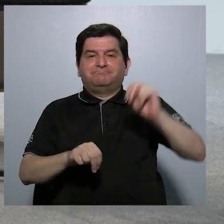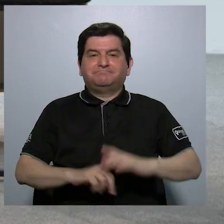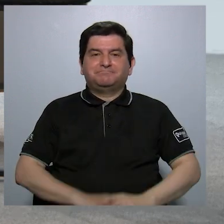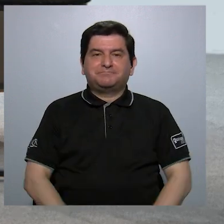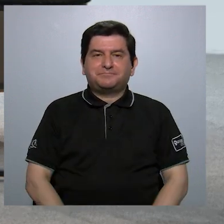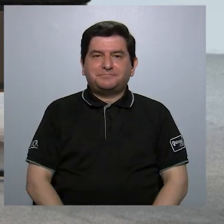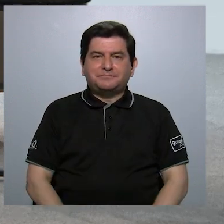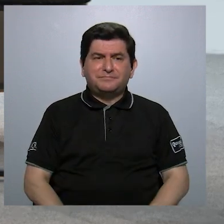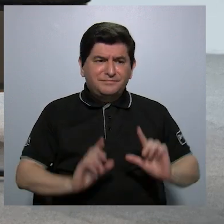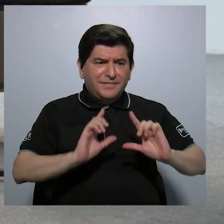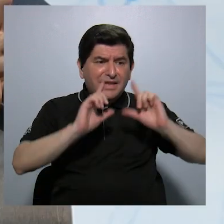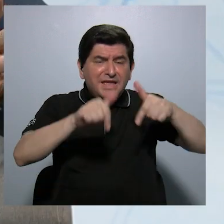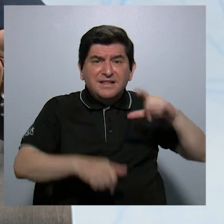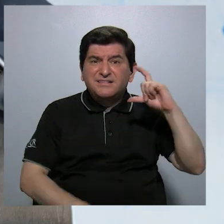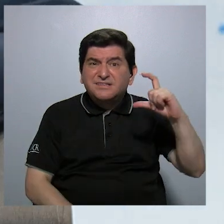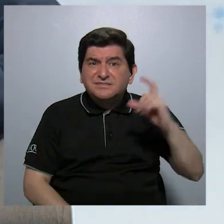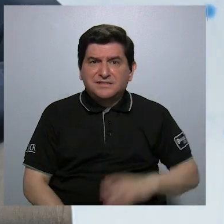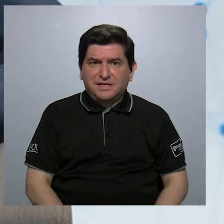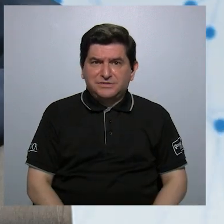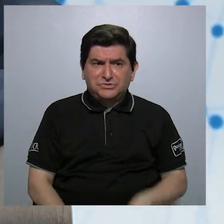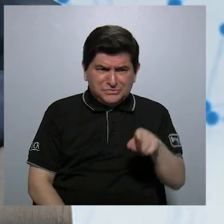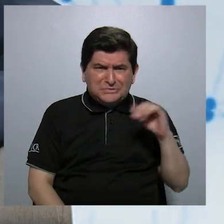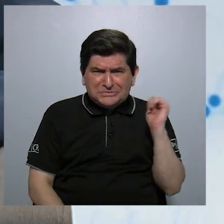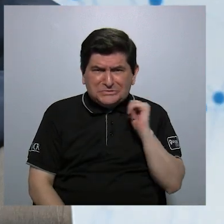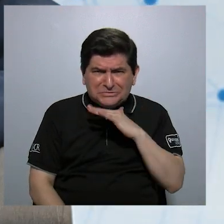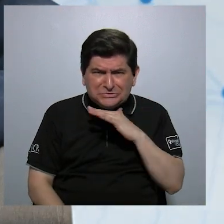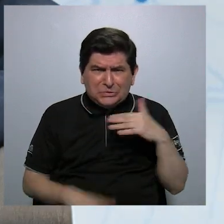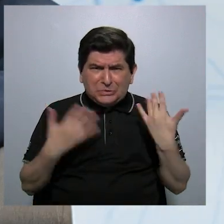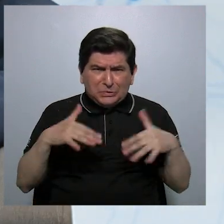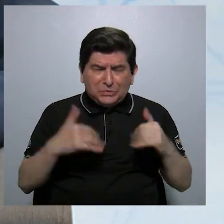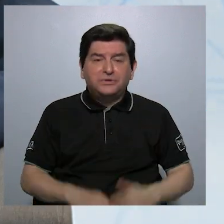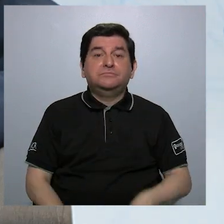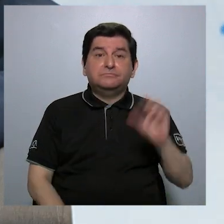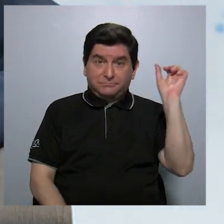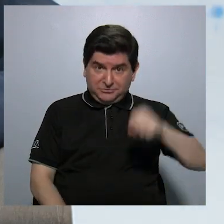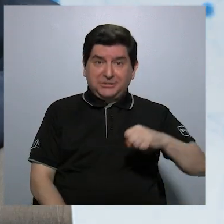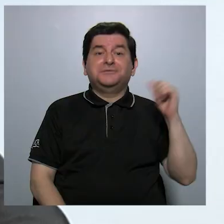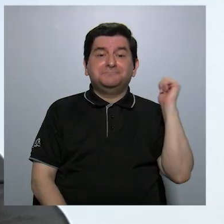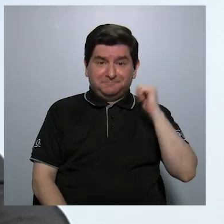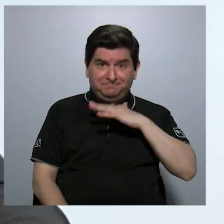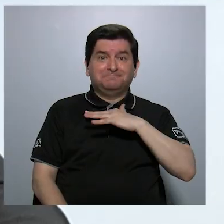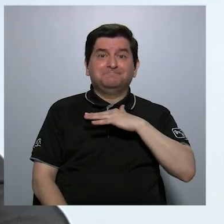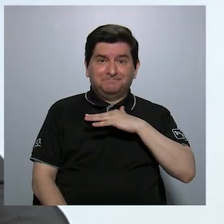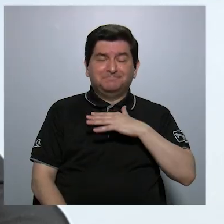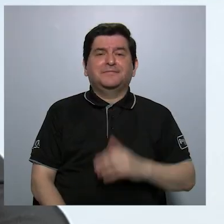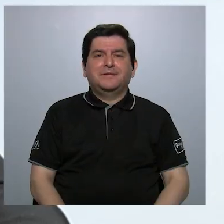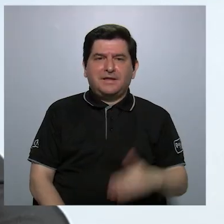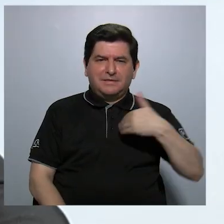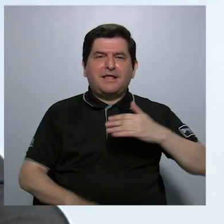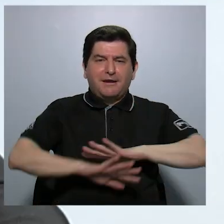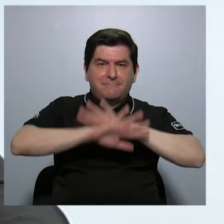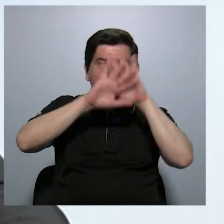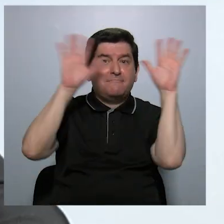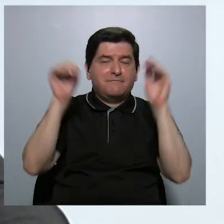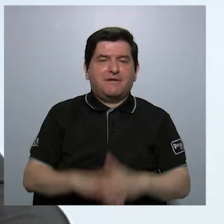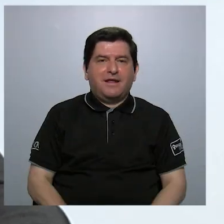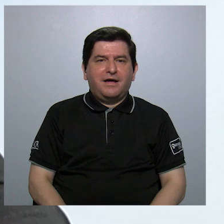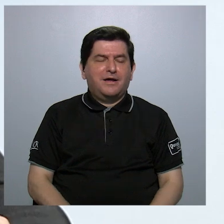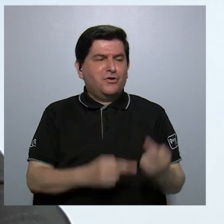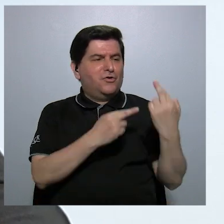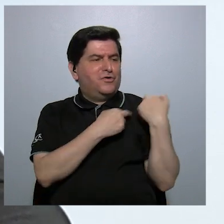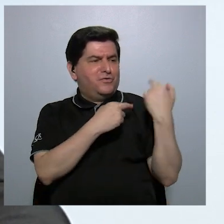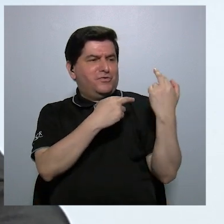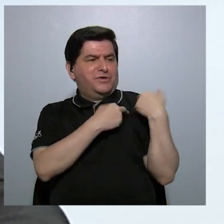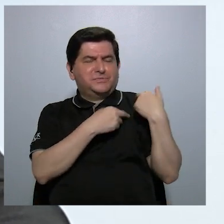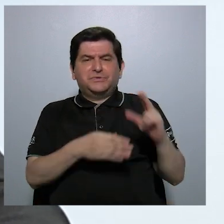ventaja. ¿El desecho de la batería es muy contaminante, como dicen? Es contaminante. Hay que tener muy claro